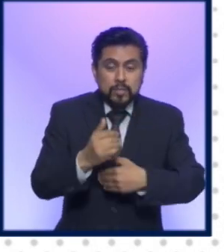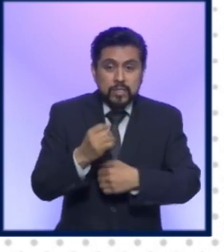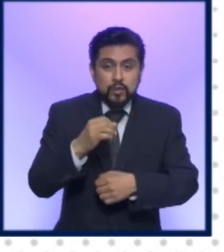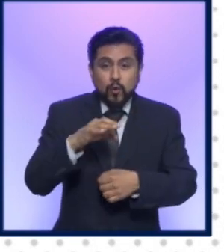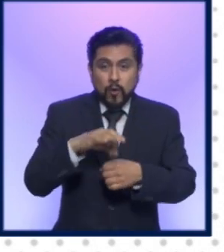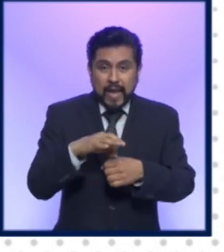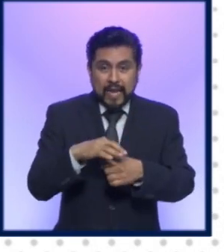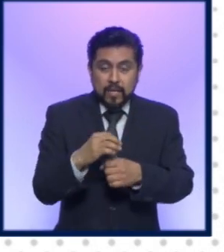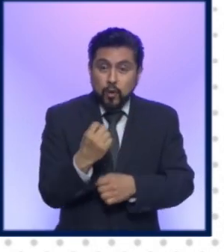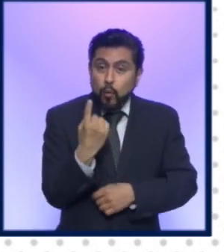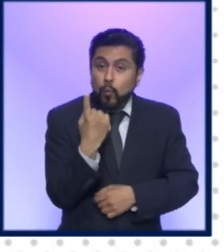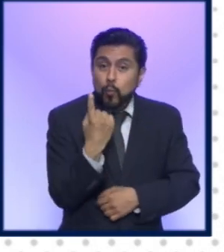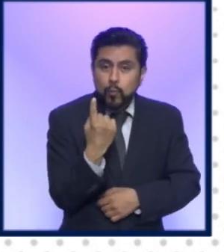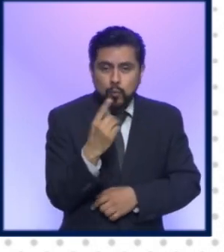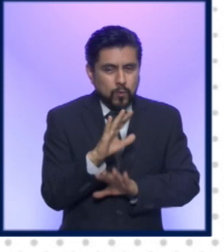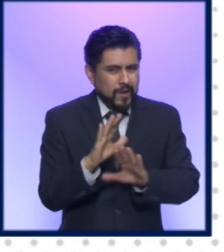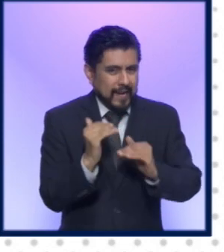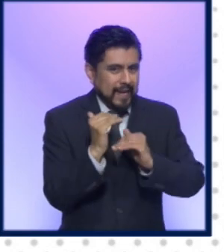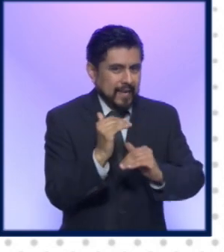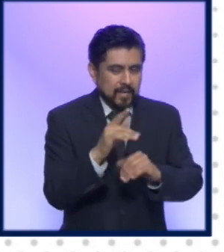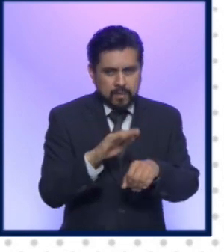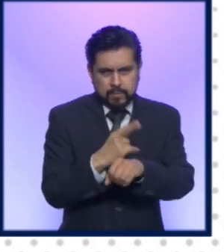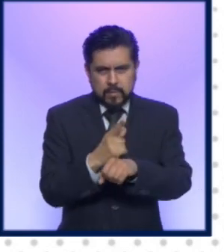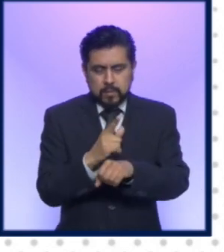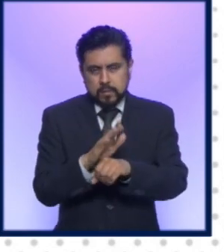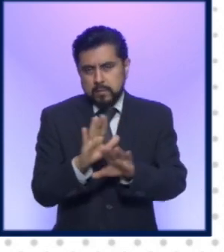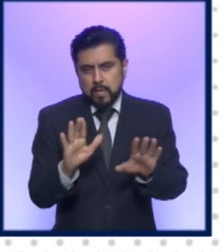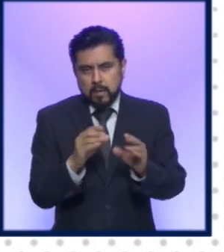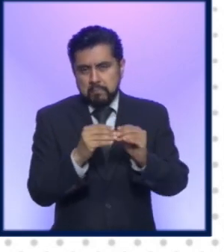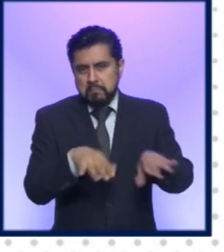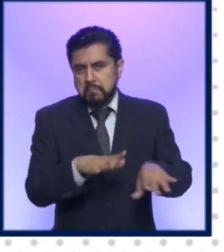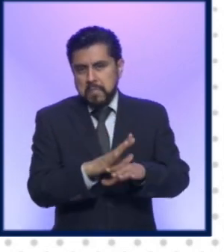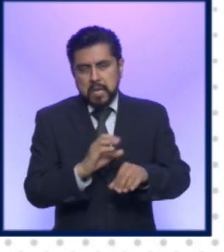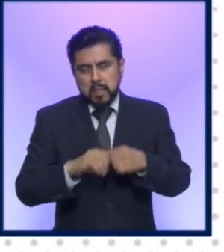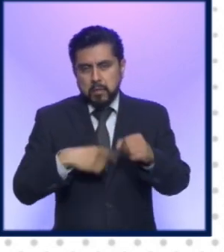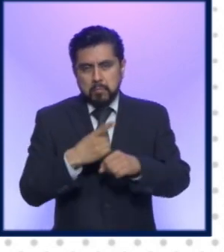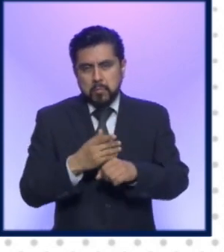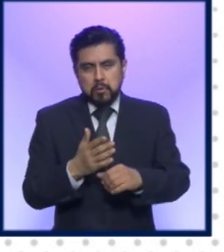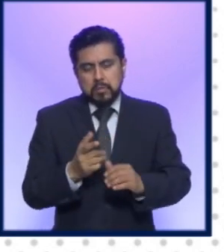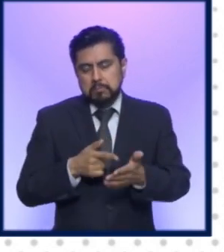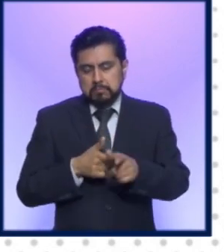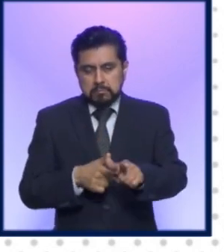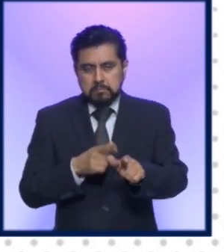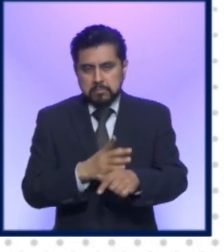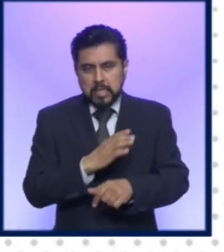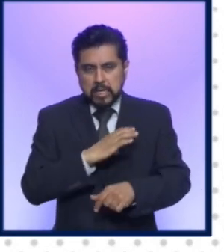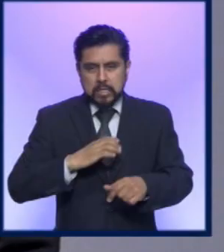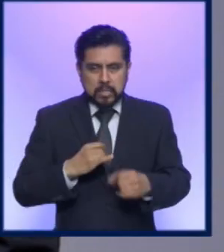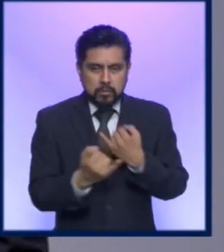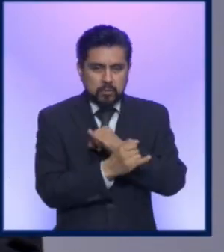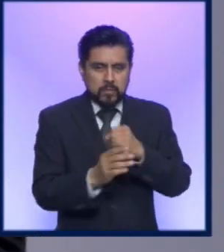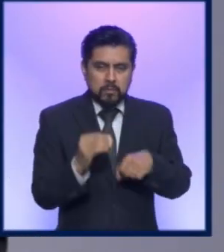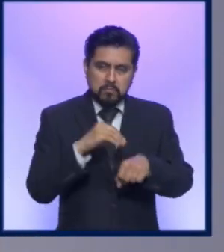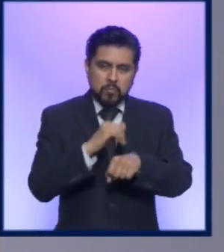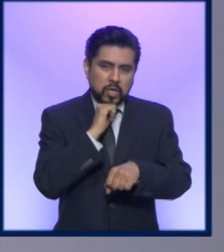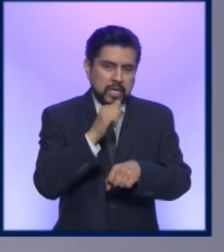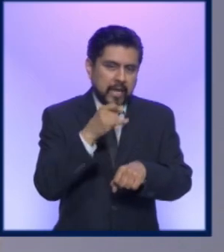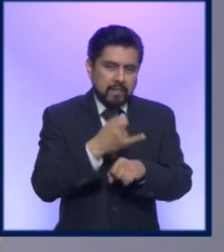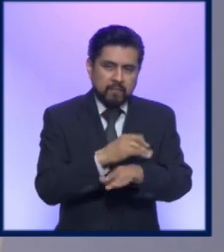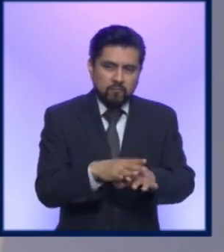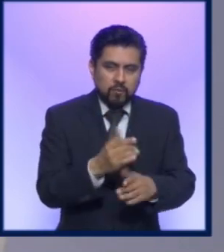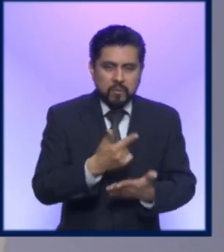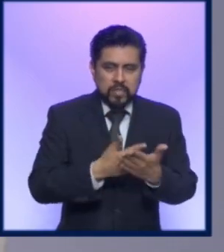con la pérdida o la posib ID de registrarse a quienes incurran en omisión de presentar sus informes de gastos evidentemente